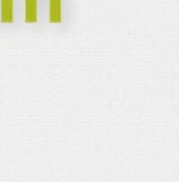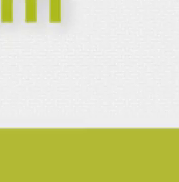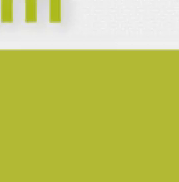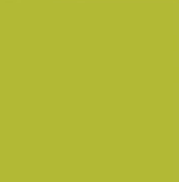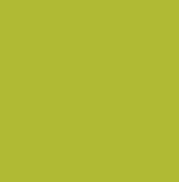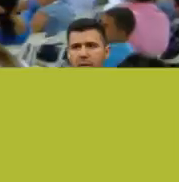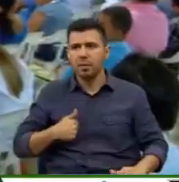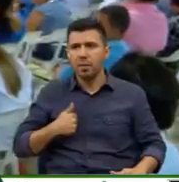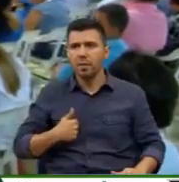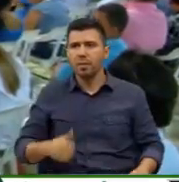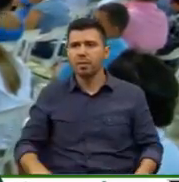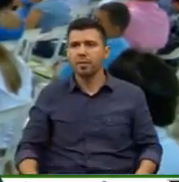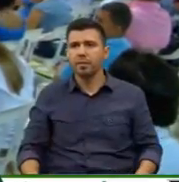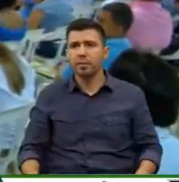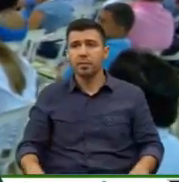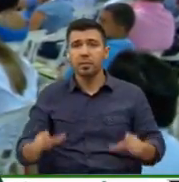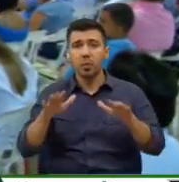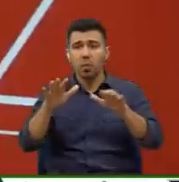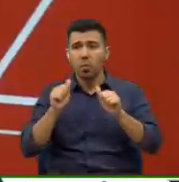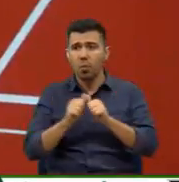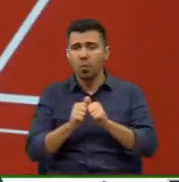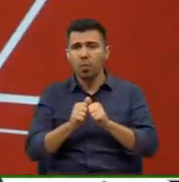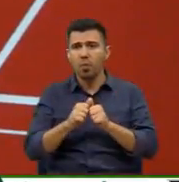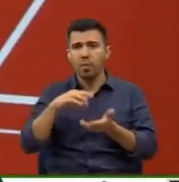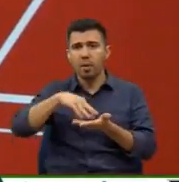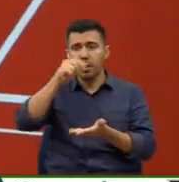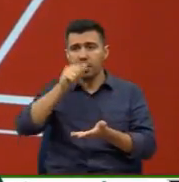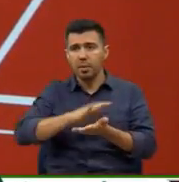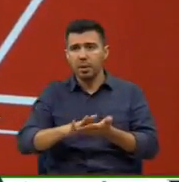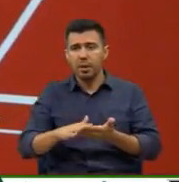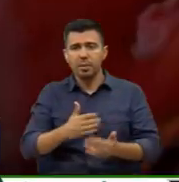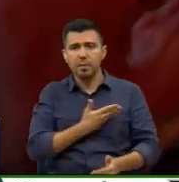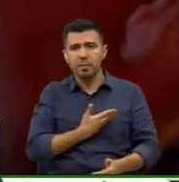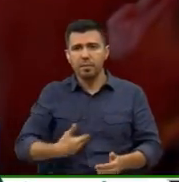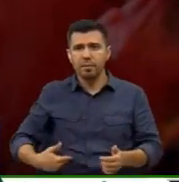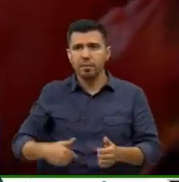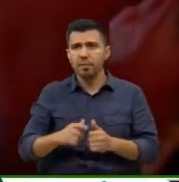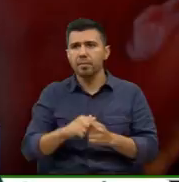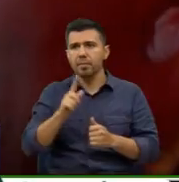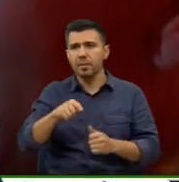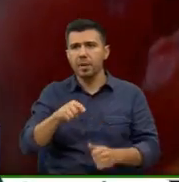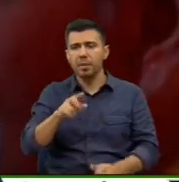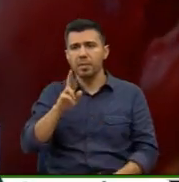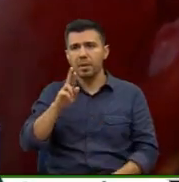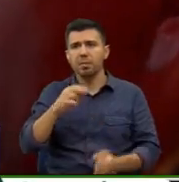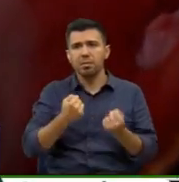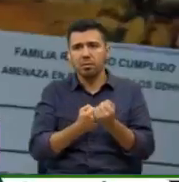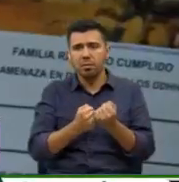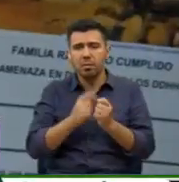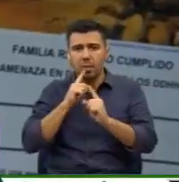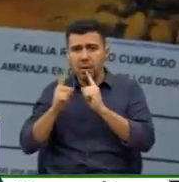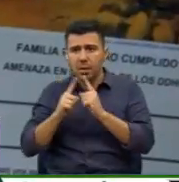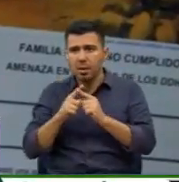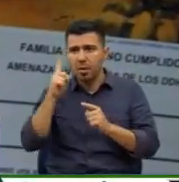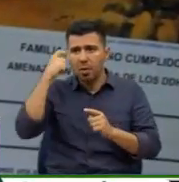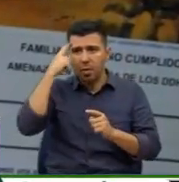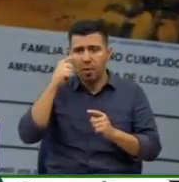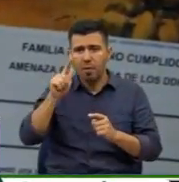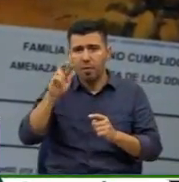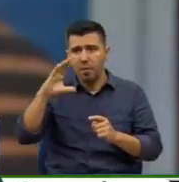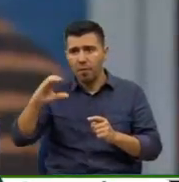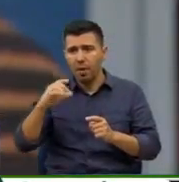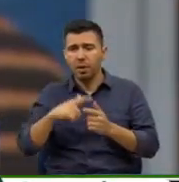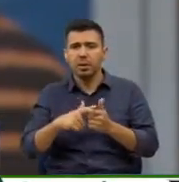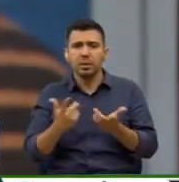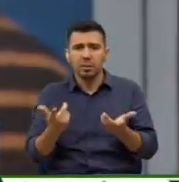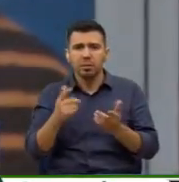Radioantro.com. En la cumbre de paz del Magdalena Medio, el alcalde de Barranca Bermeja, Darío Echeverry Serrano, pidió a los colombianos apoyar el proceso de